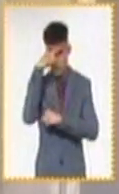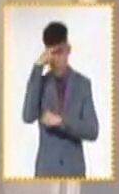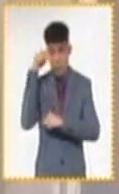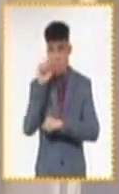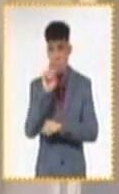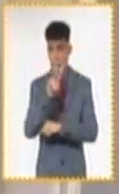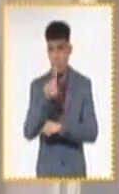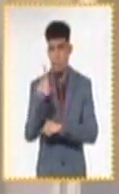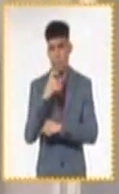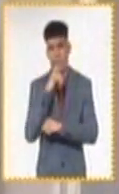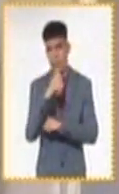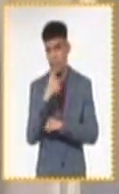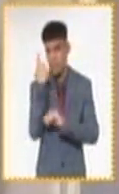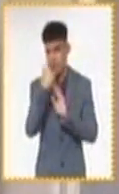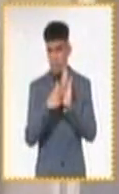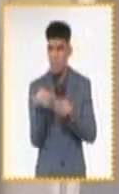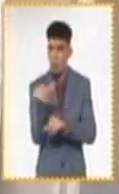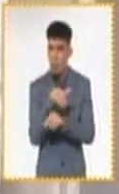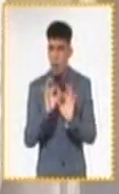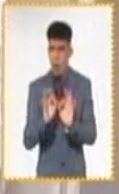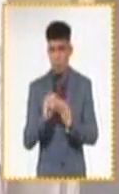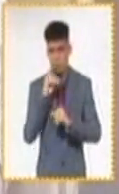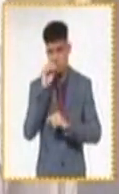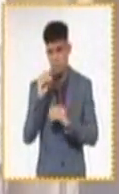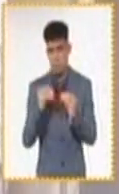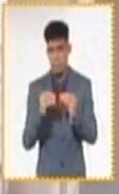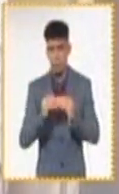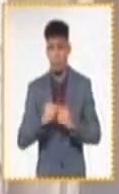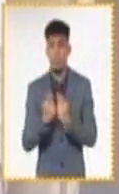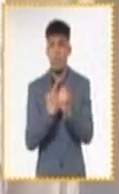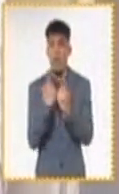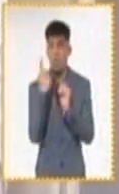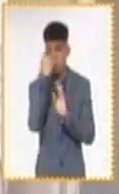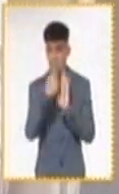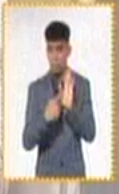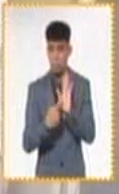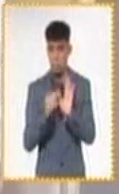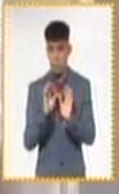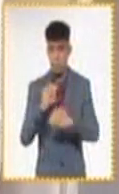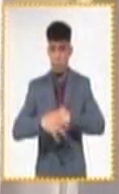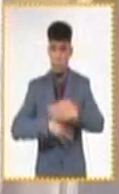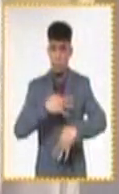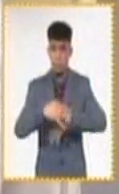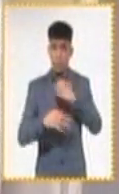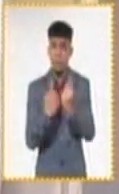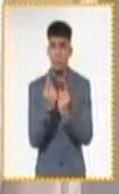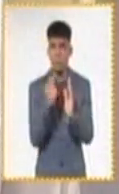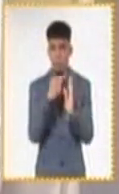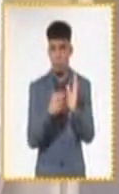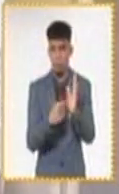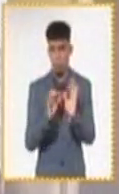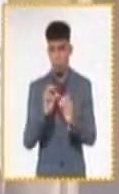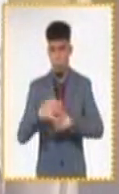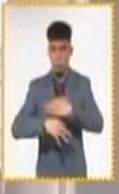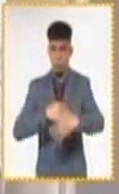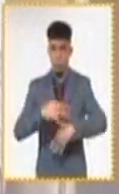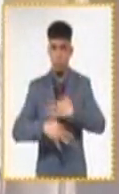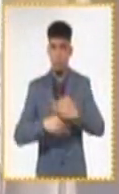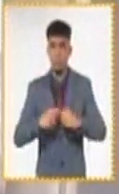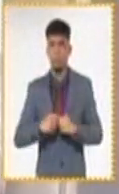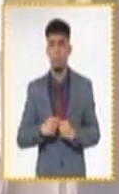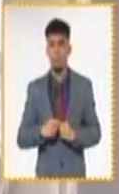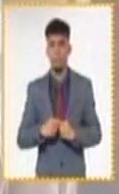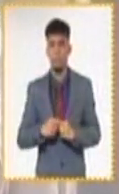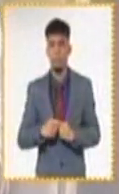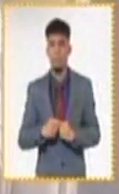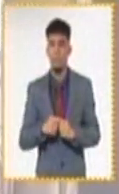esas características. Y Eco, entre las características que señalaba, de los elementos que señalaba, para al menos